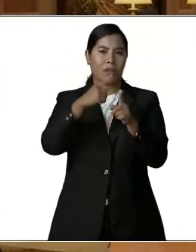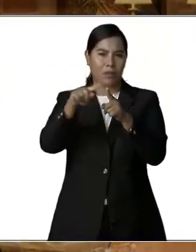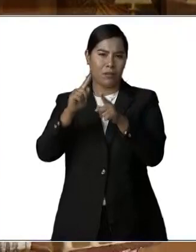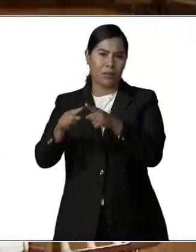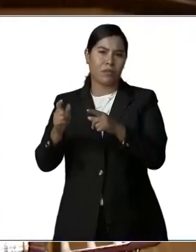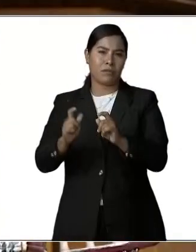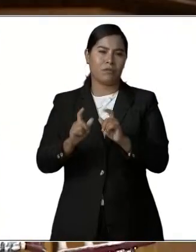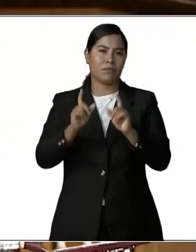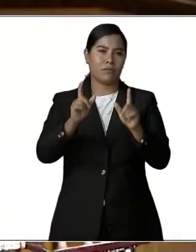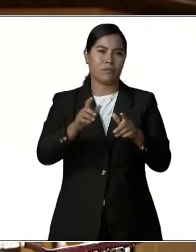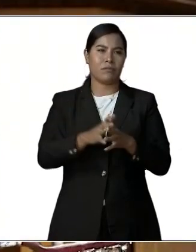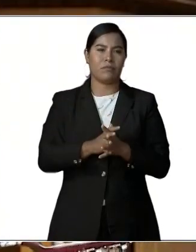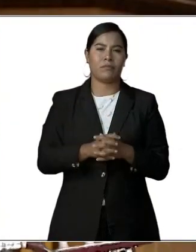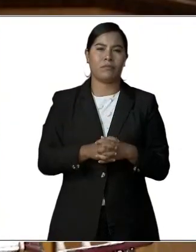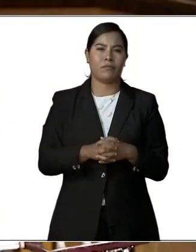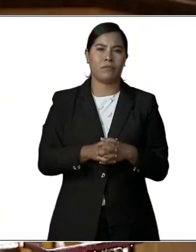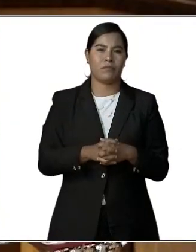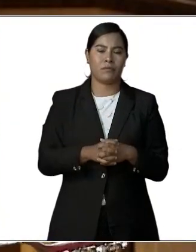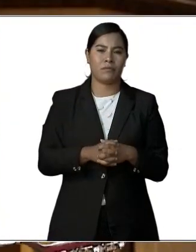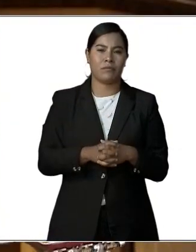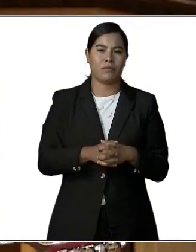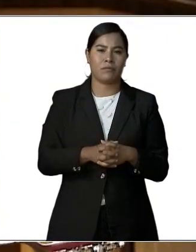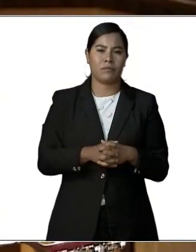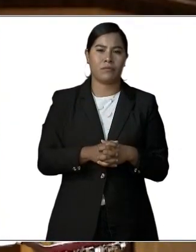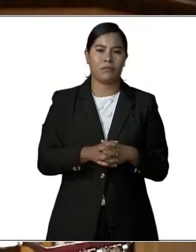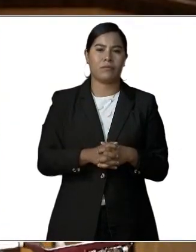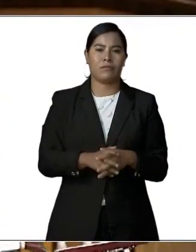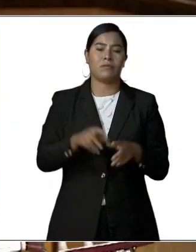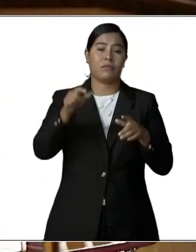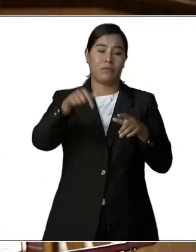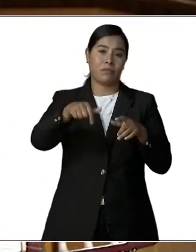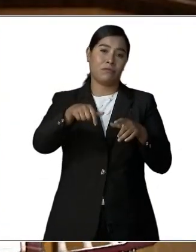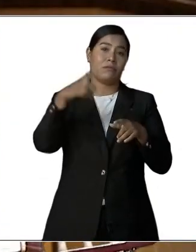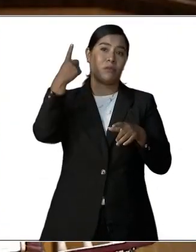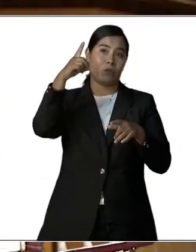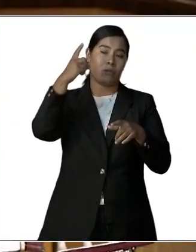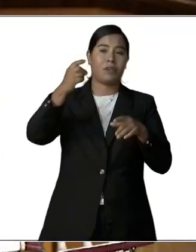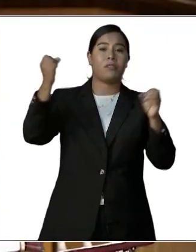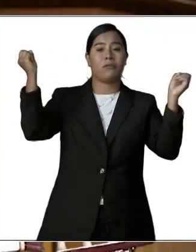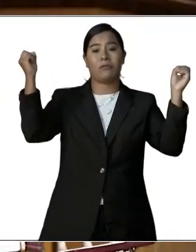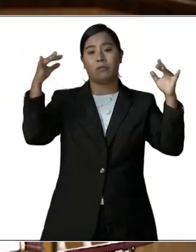Durango geográficamente está complicado para venir, ¿verdad? ¿No? No es lo mismo que